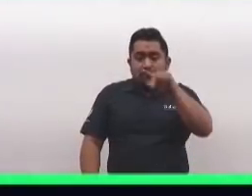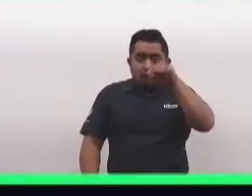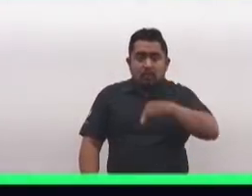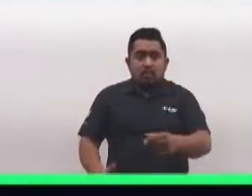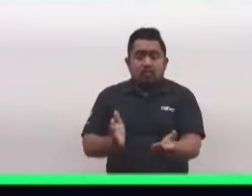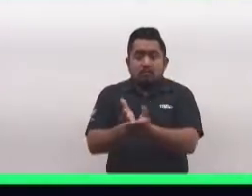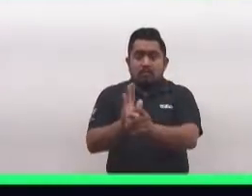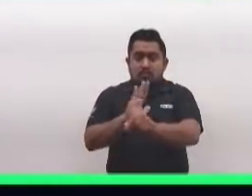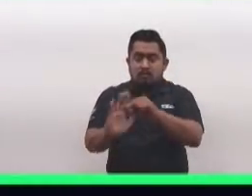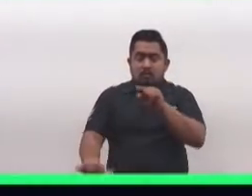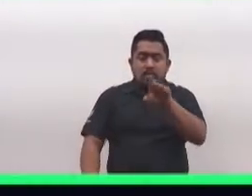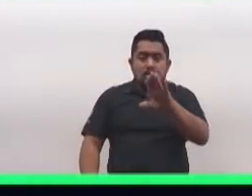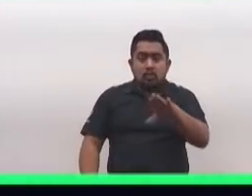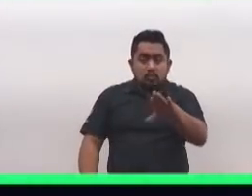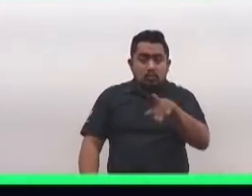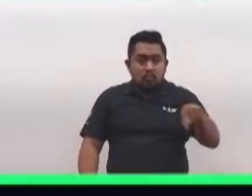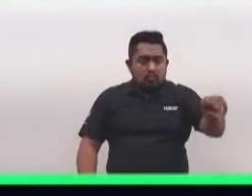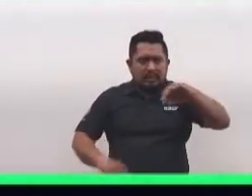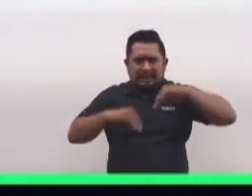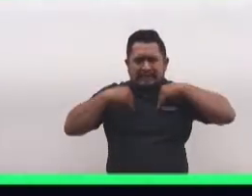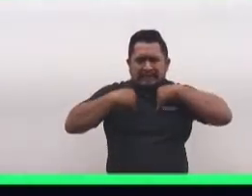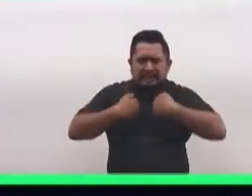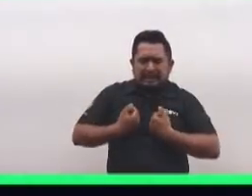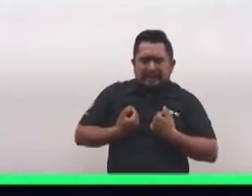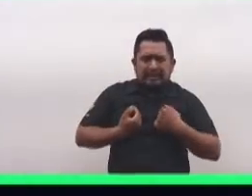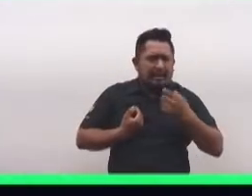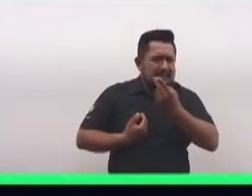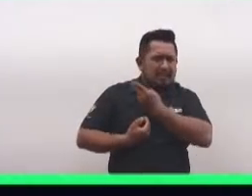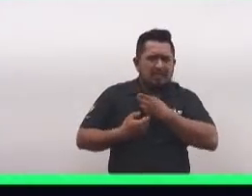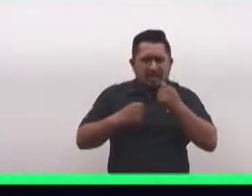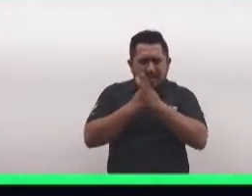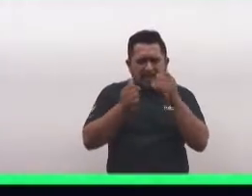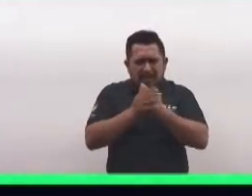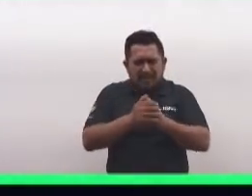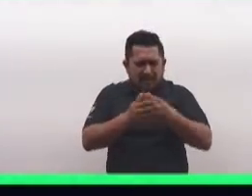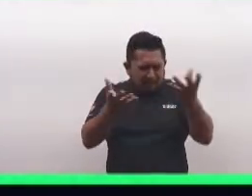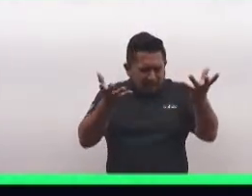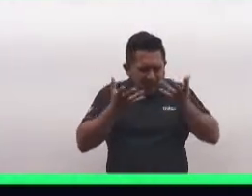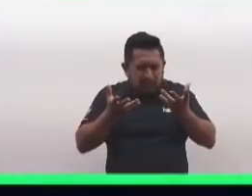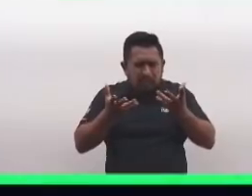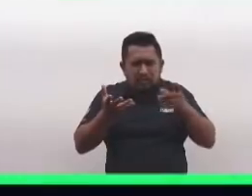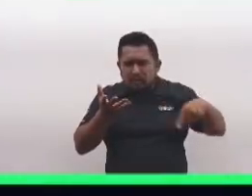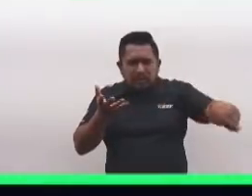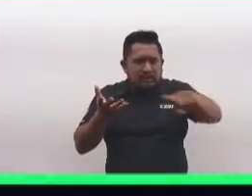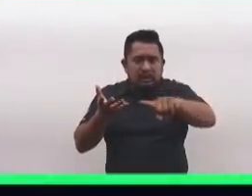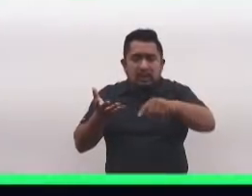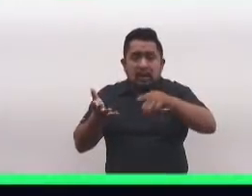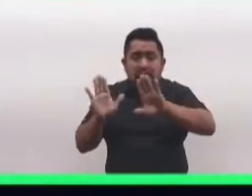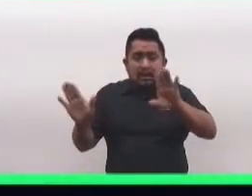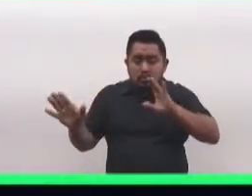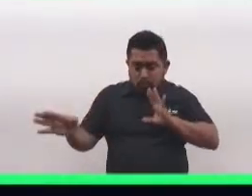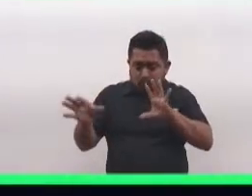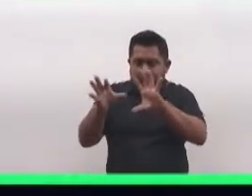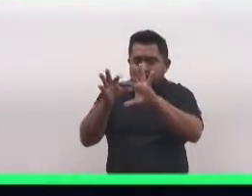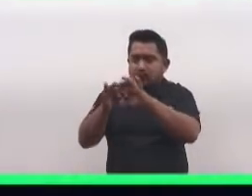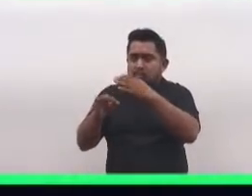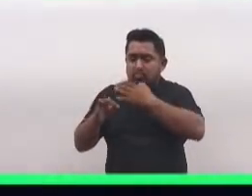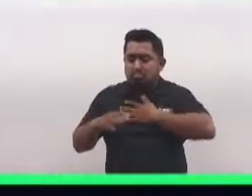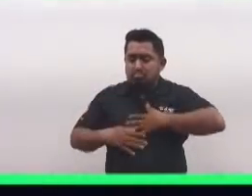texto en la biblia que dice venid a mí los que estáis trabajados y cargados o cargados y trabajados y os haré